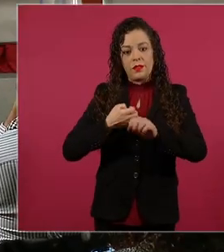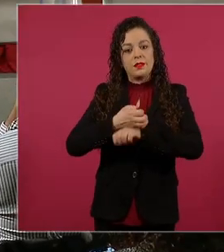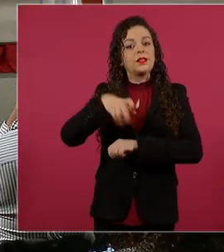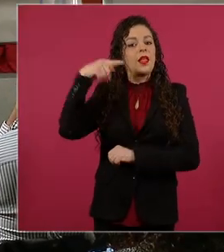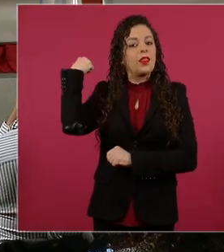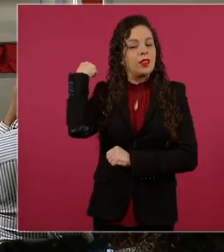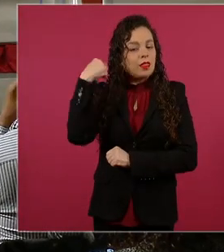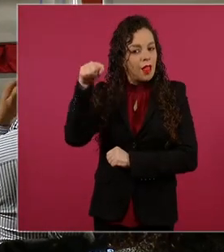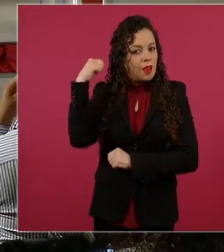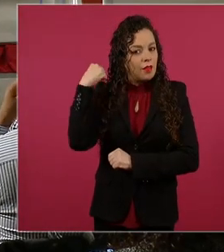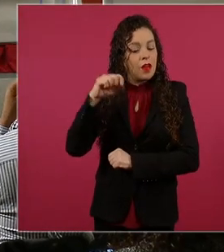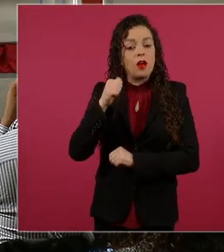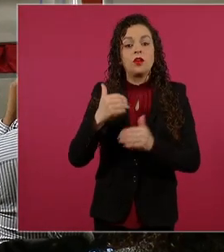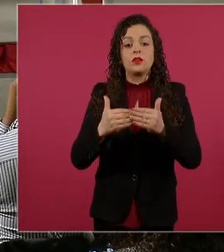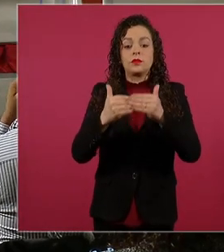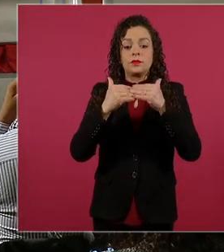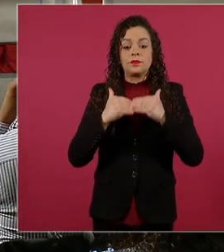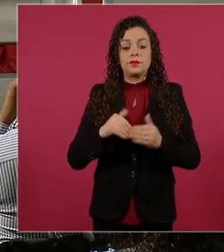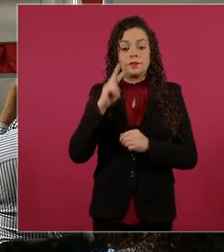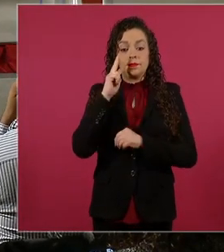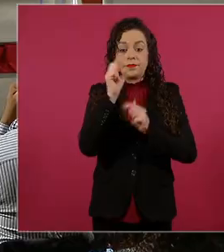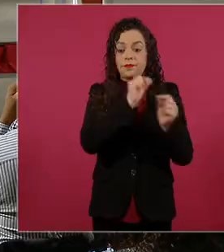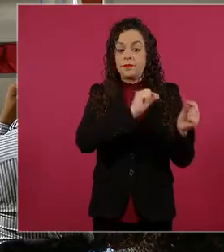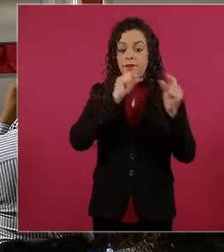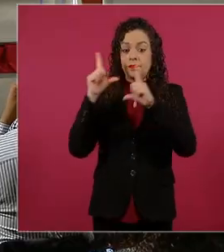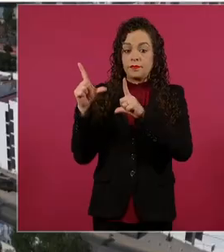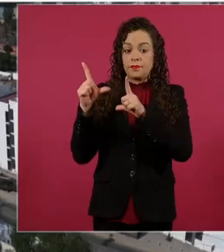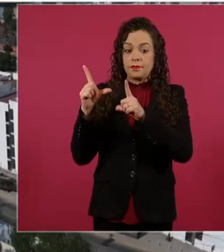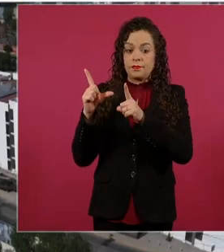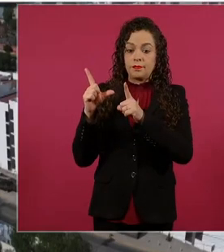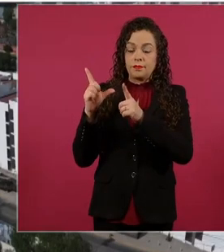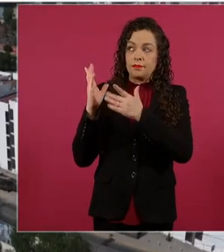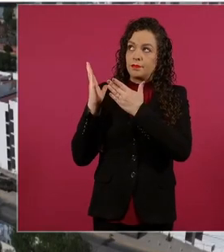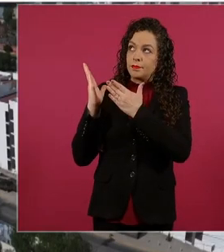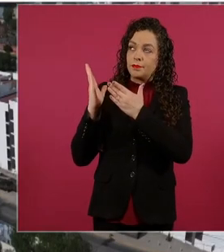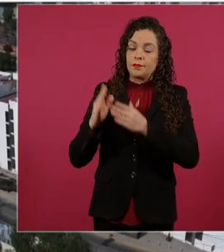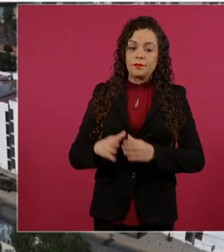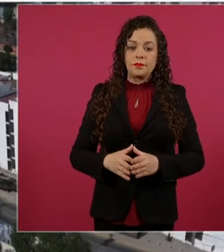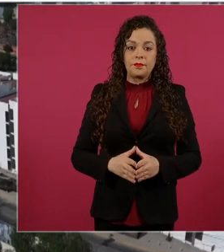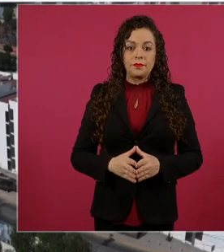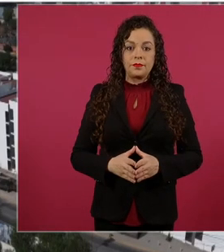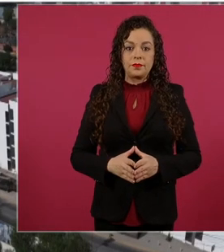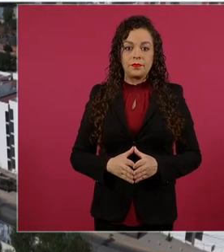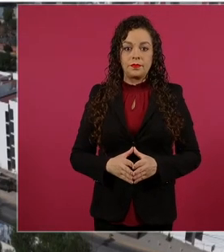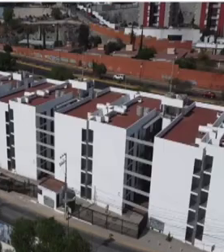las características, aquí vemos ya vivienda plurifamiliar,